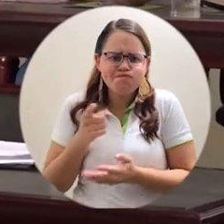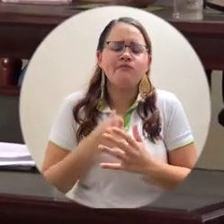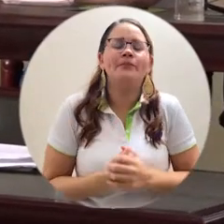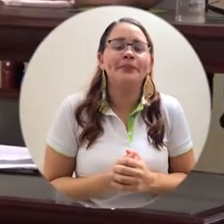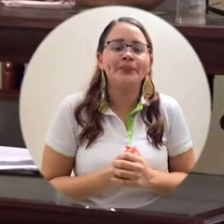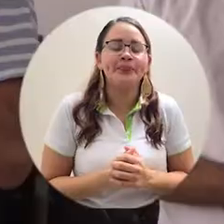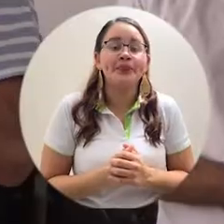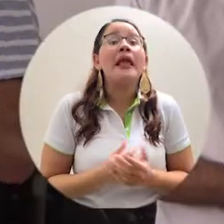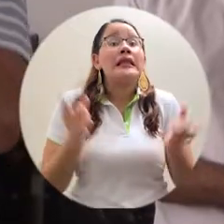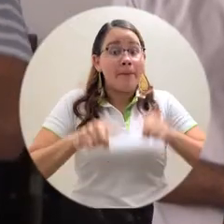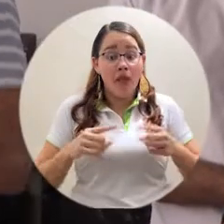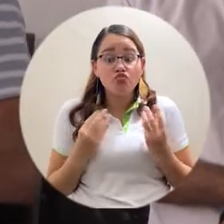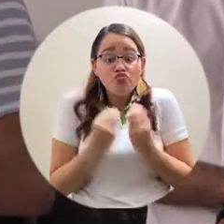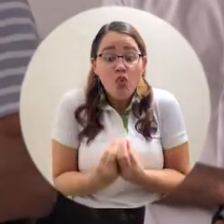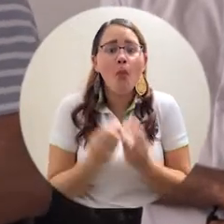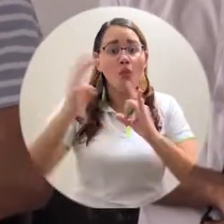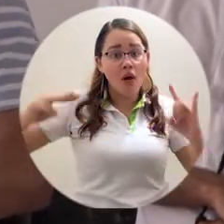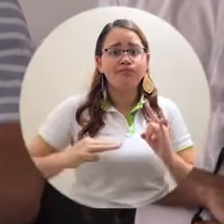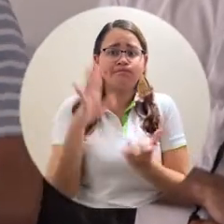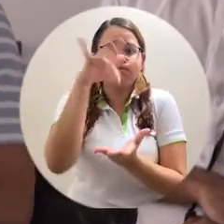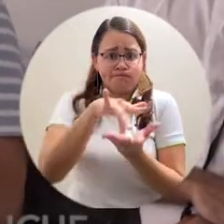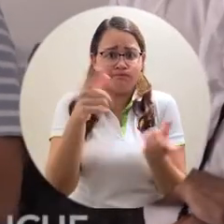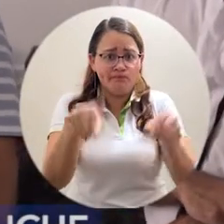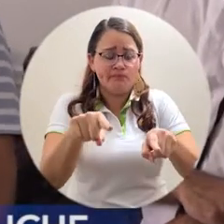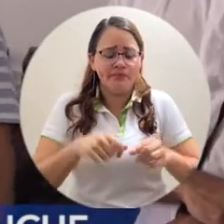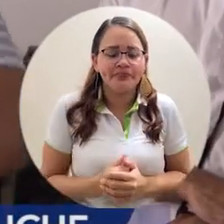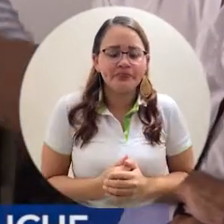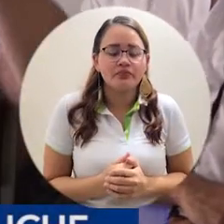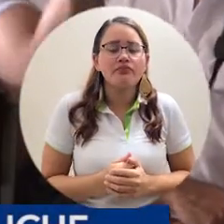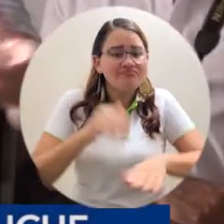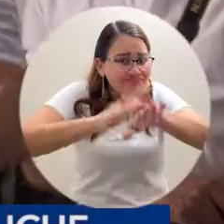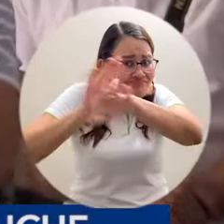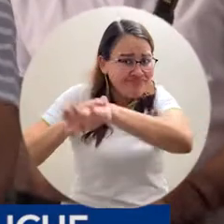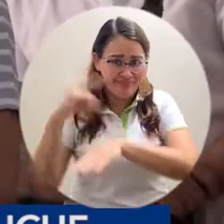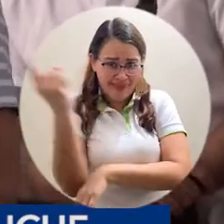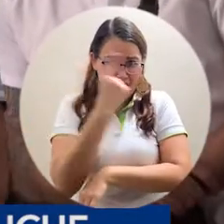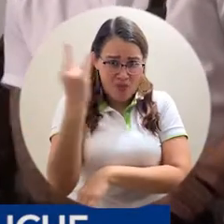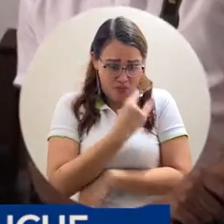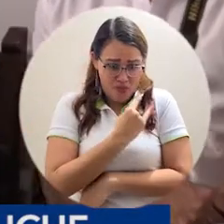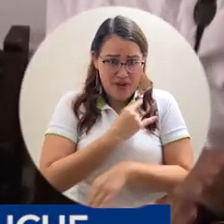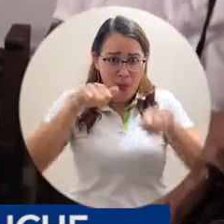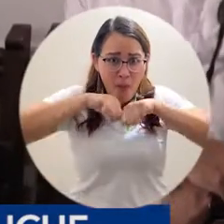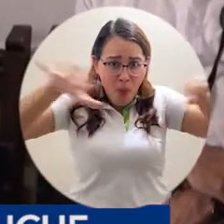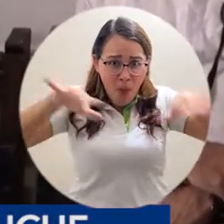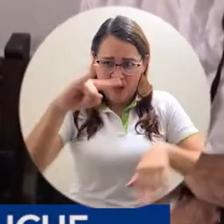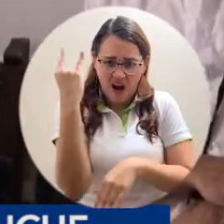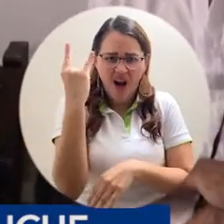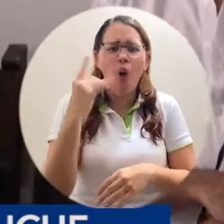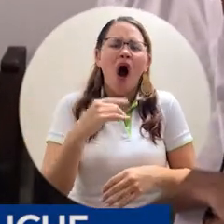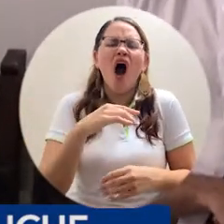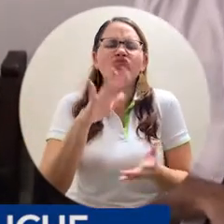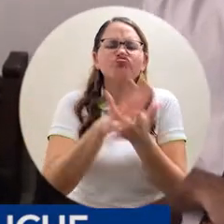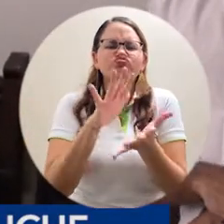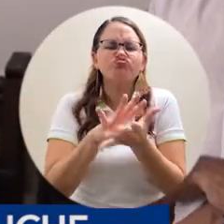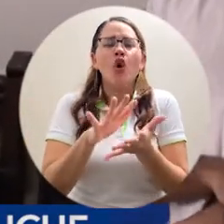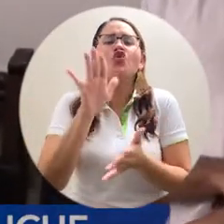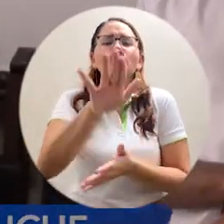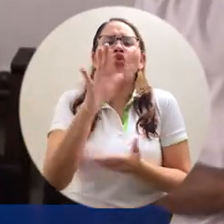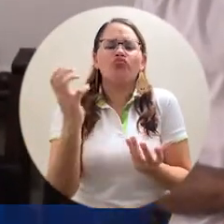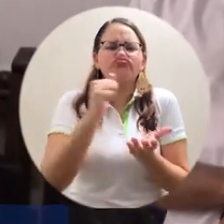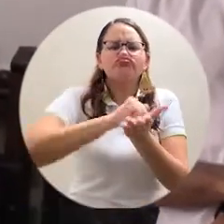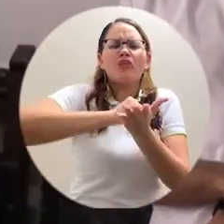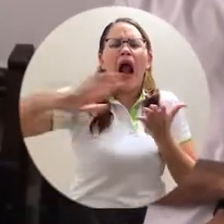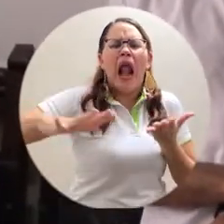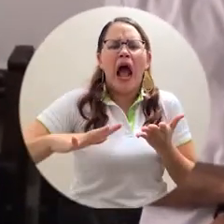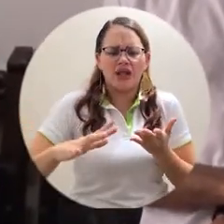de Unimagdalena. No se ha presentado con ninguna universidad pública del país de que la matrícula sea financiada por